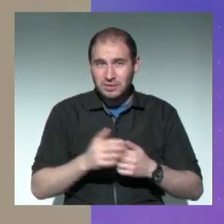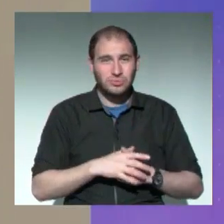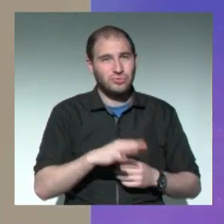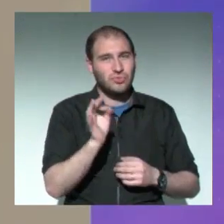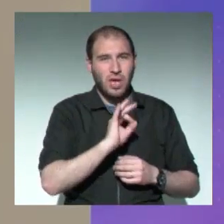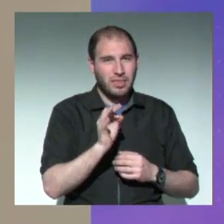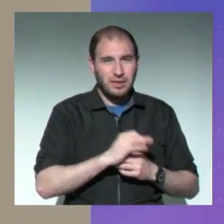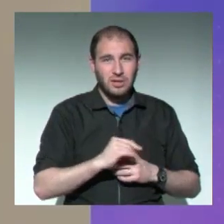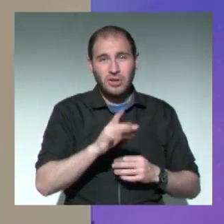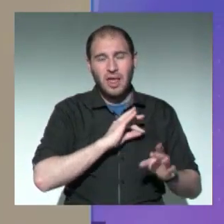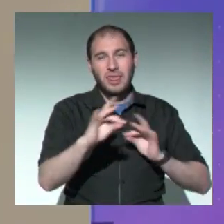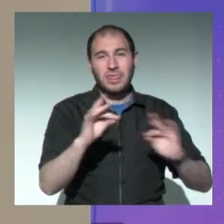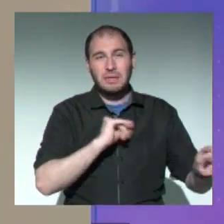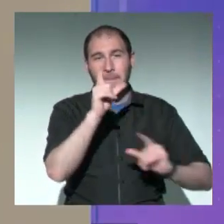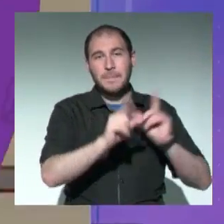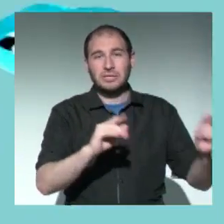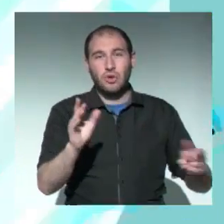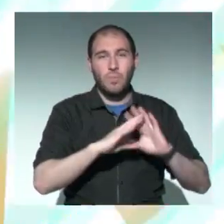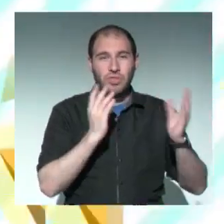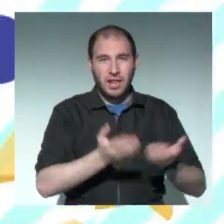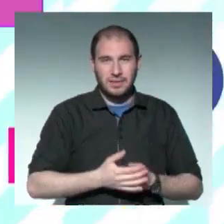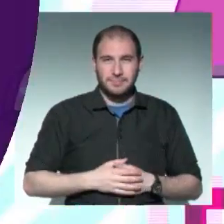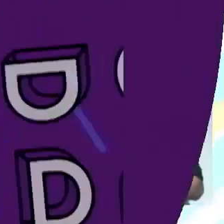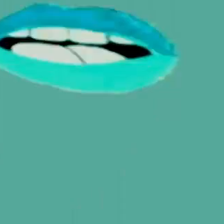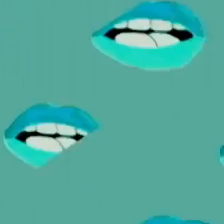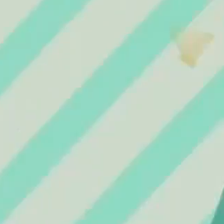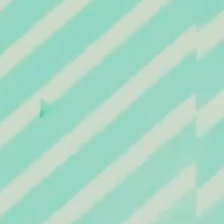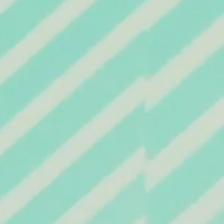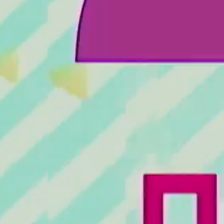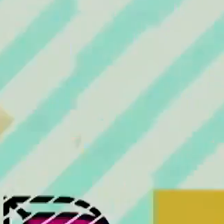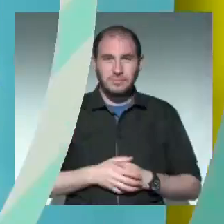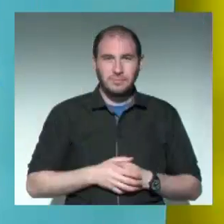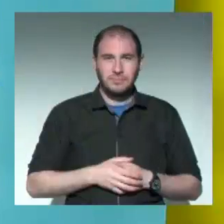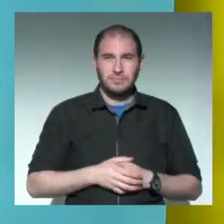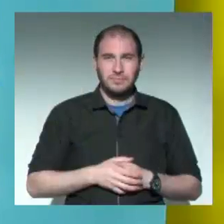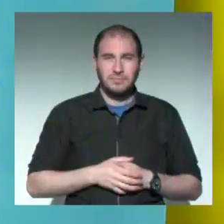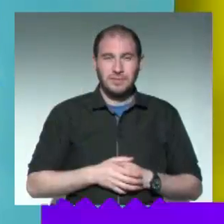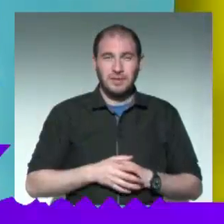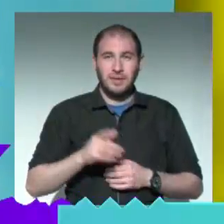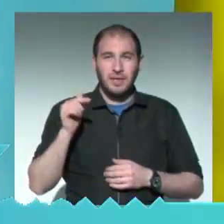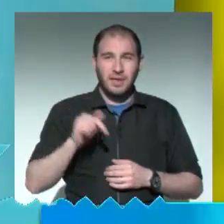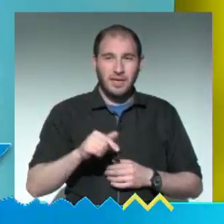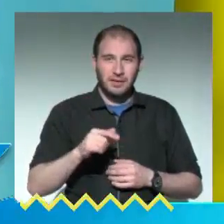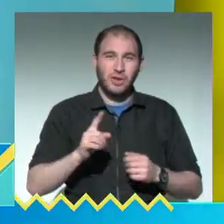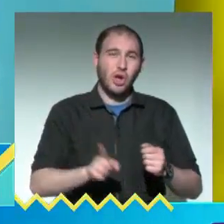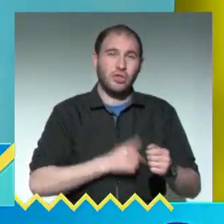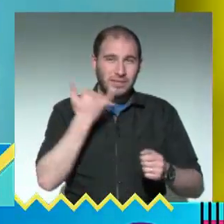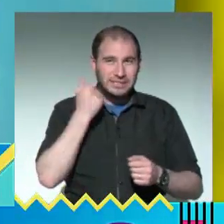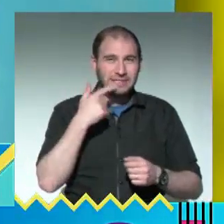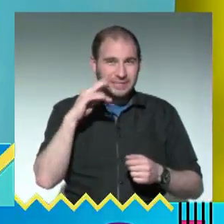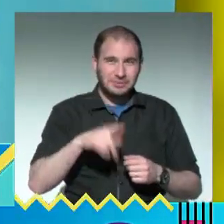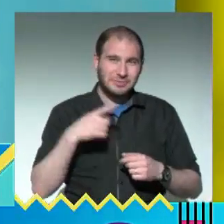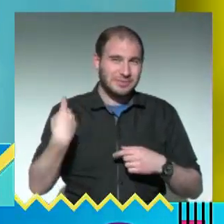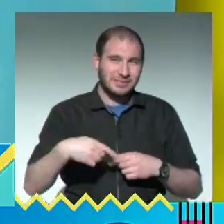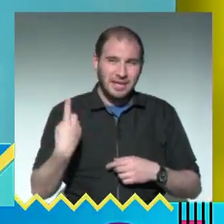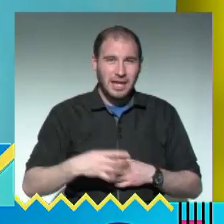No, y estamos endeudados con todos los países del mundo. Bien, Juan, ya te vas a acostumbrar, los Simpsons van a estar siempre Simpson,